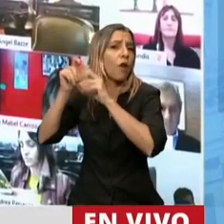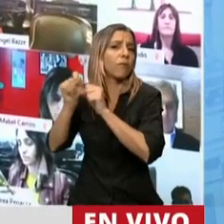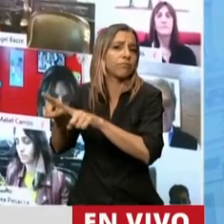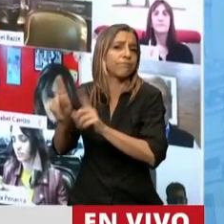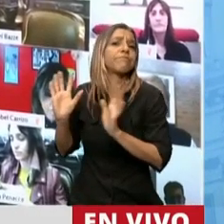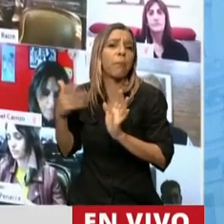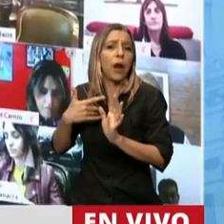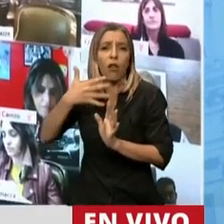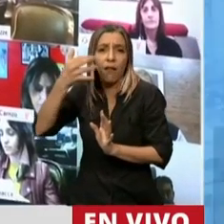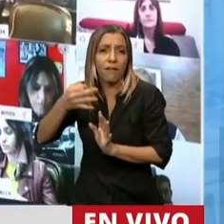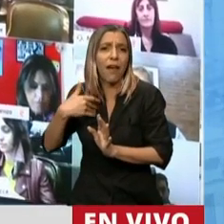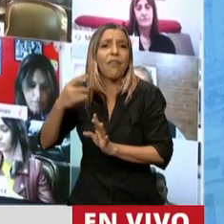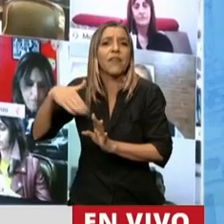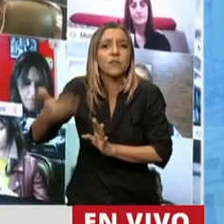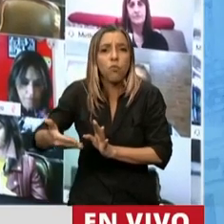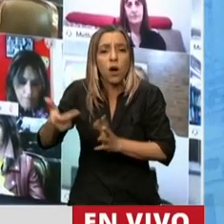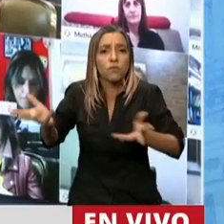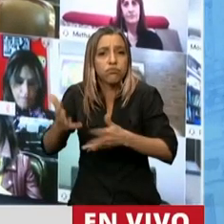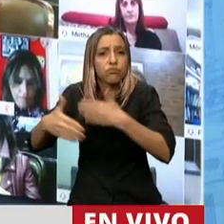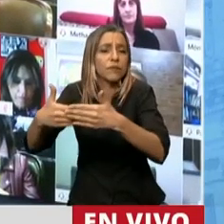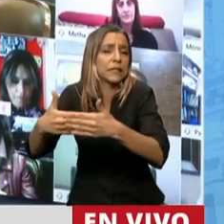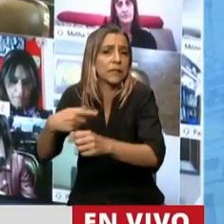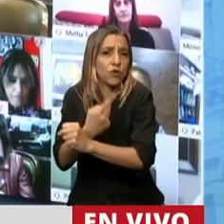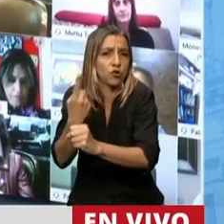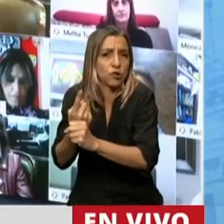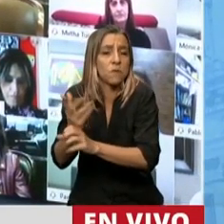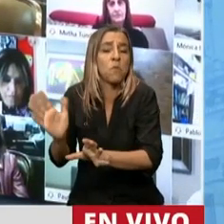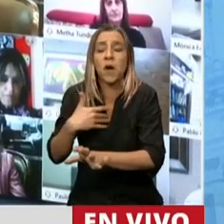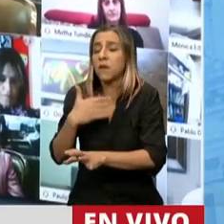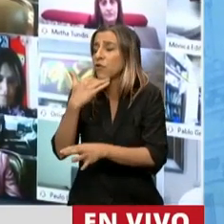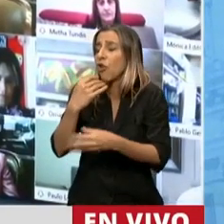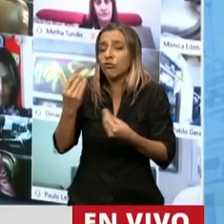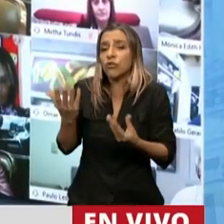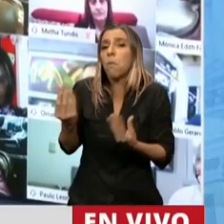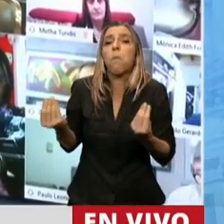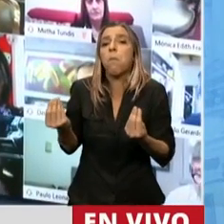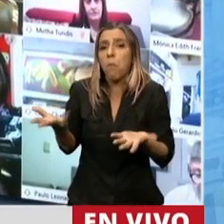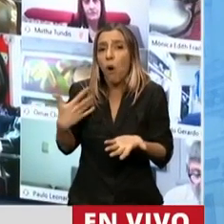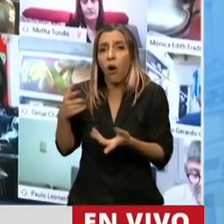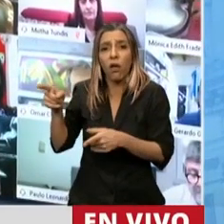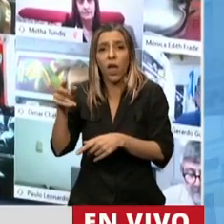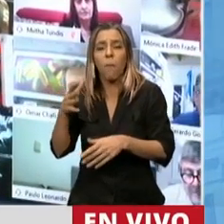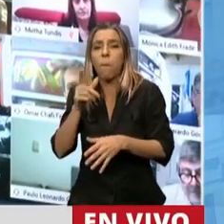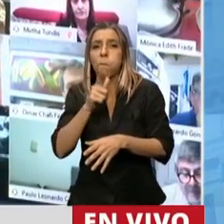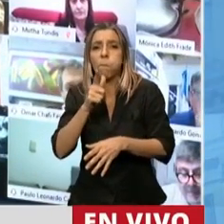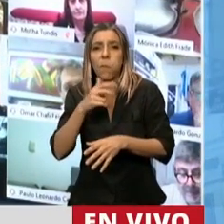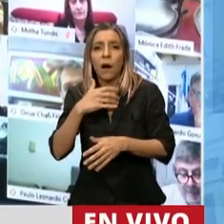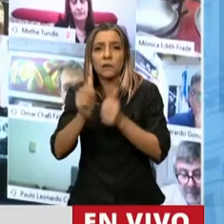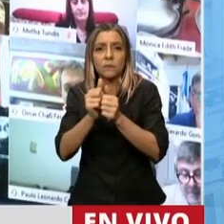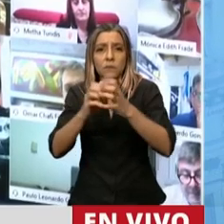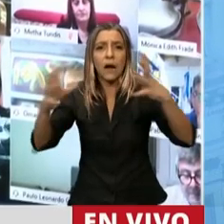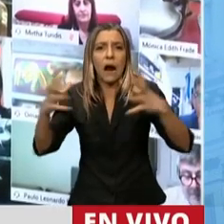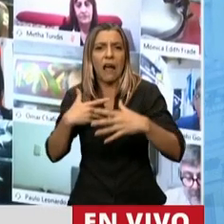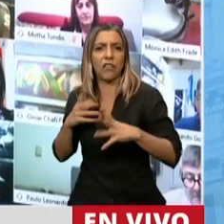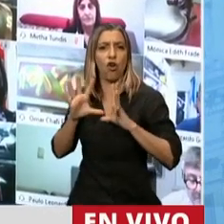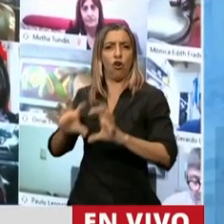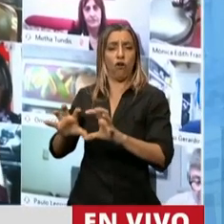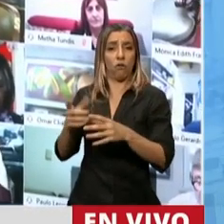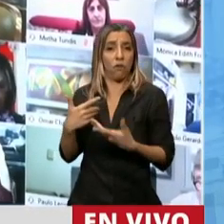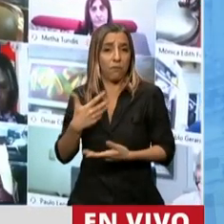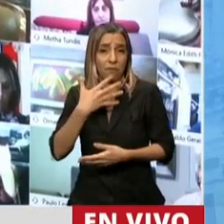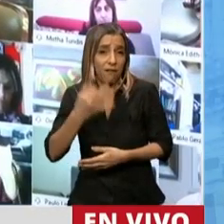cuestión práctica. La verdad que no sé por qué odian tanto a las grandes empresas. Me parece que todas las empresas, pequeñas,